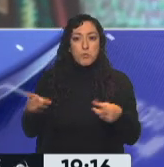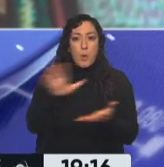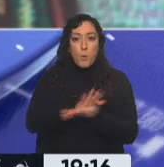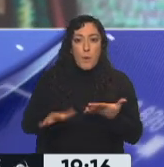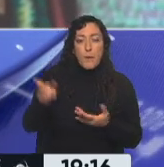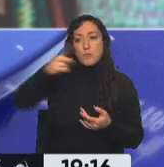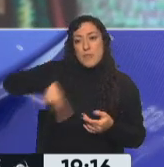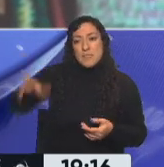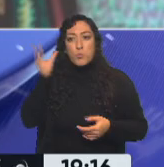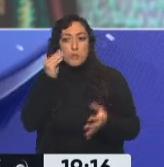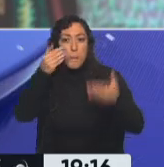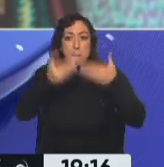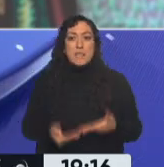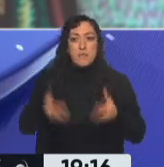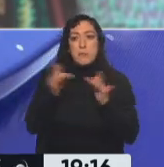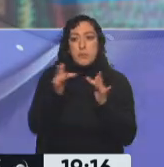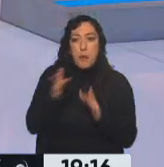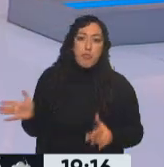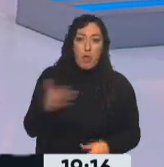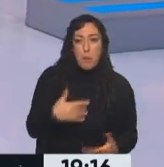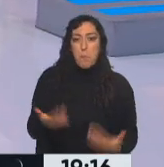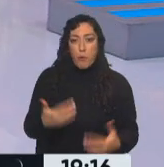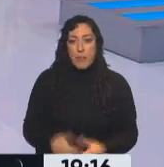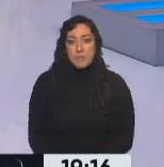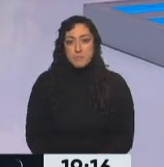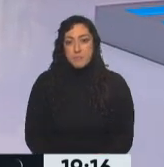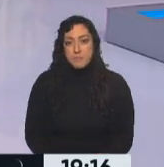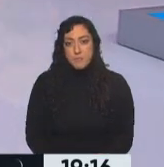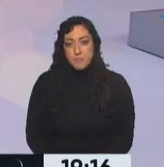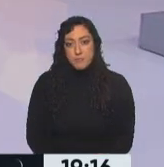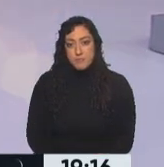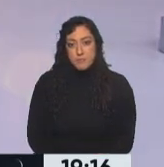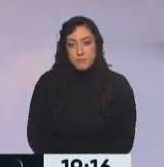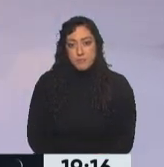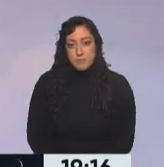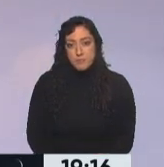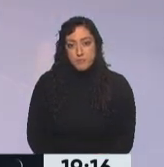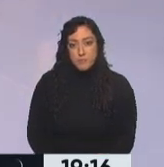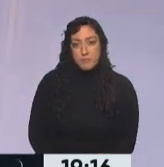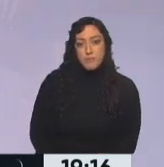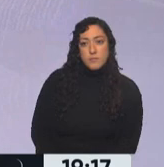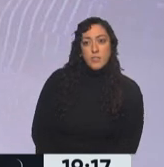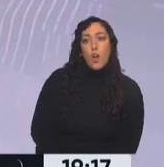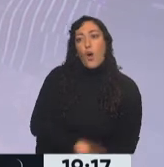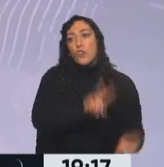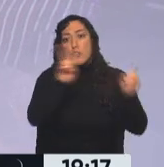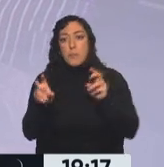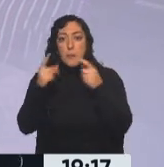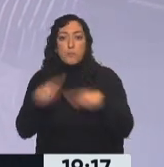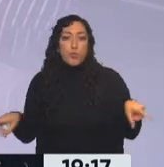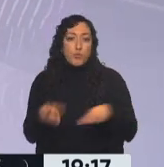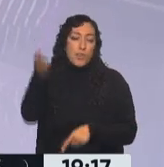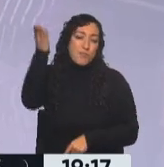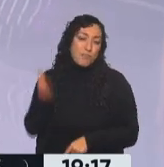escuchar en todas las plataformas digitales. Dile que yo soy el que te ama. Cambio de música, pero ahora me voy con él, con